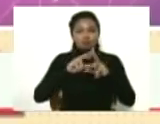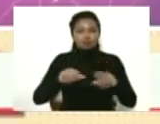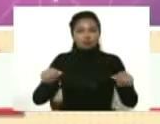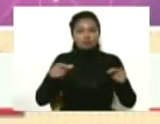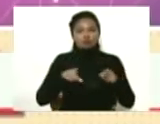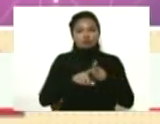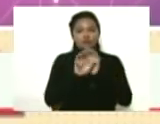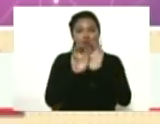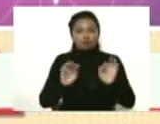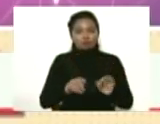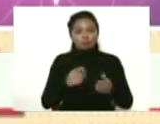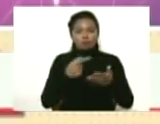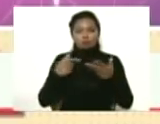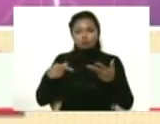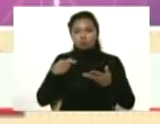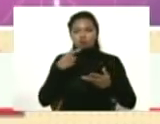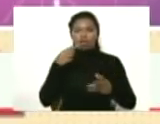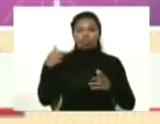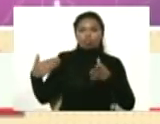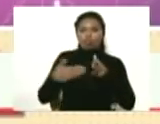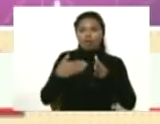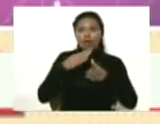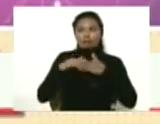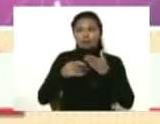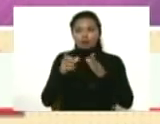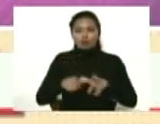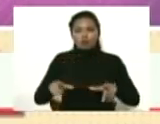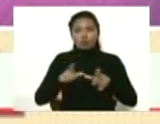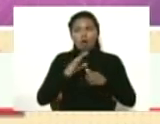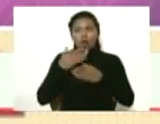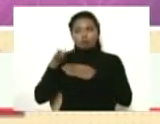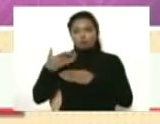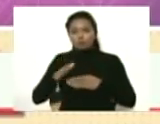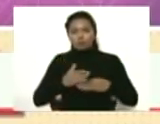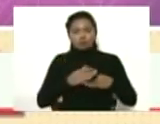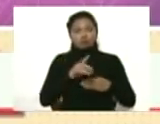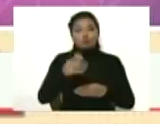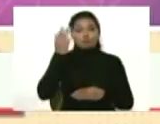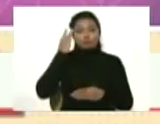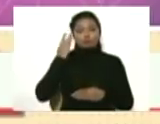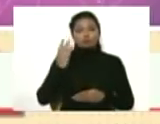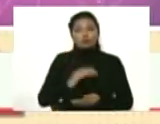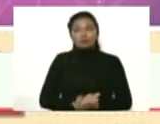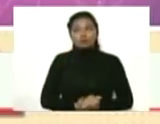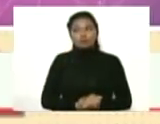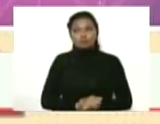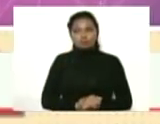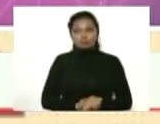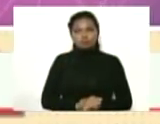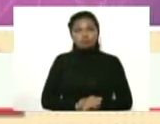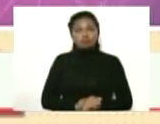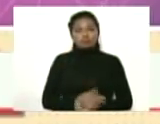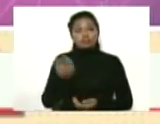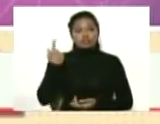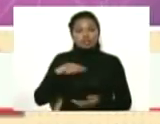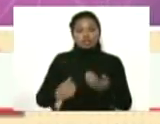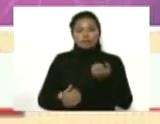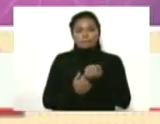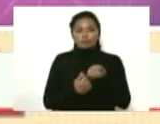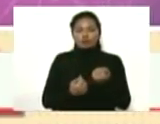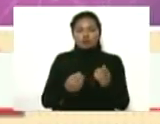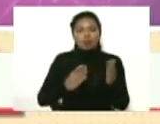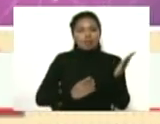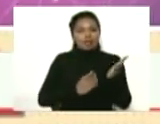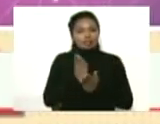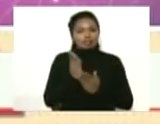territorio ante cualquier amenaza en el campo que sea. Sepa usted, mi comandante en jefe, que cuenta con nuestra